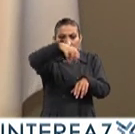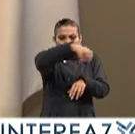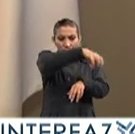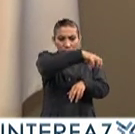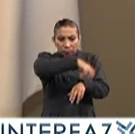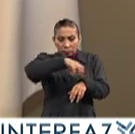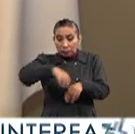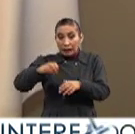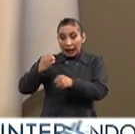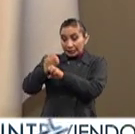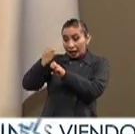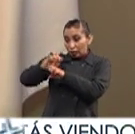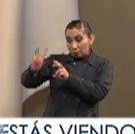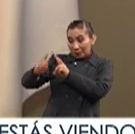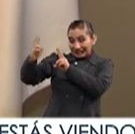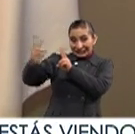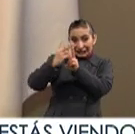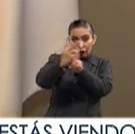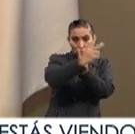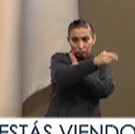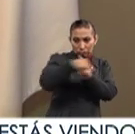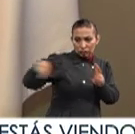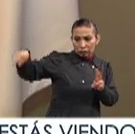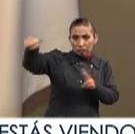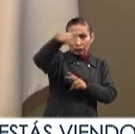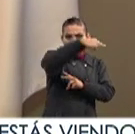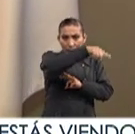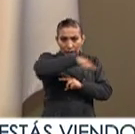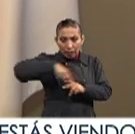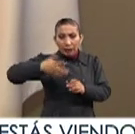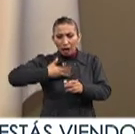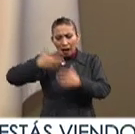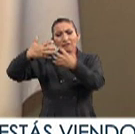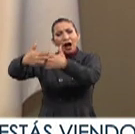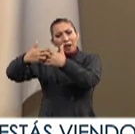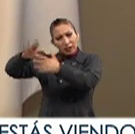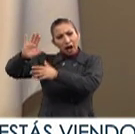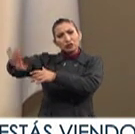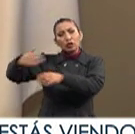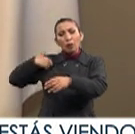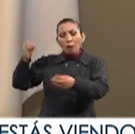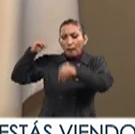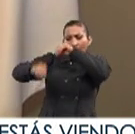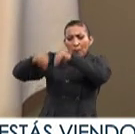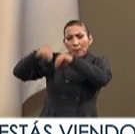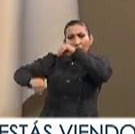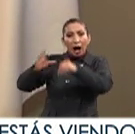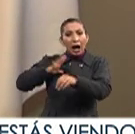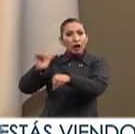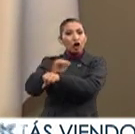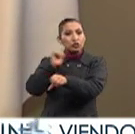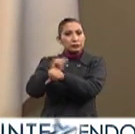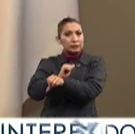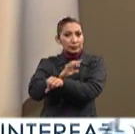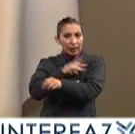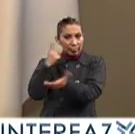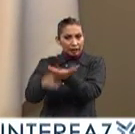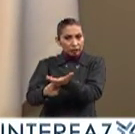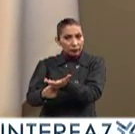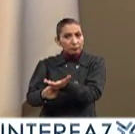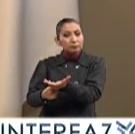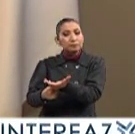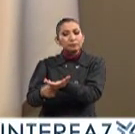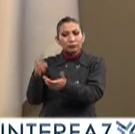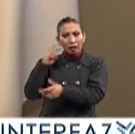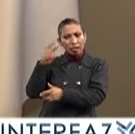Y los estados vecinos todos tienen fábricas y empresas armadoras de autopartes, de automóviles,